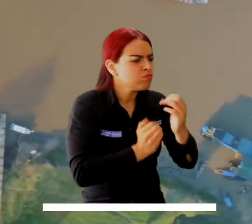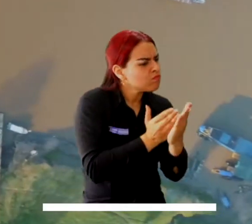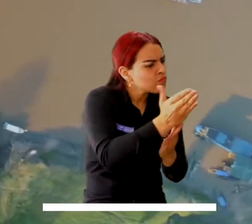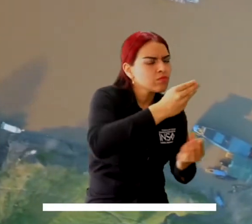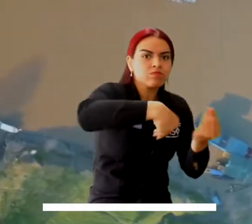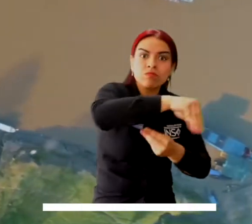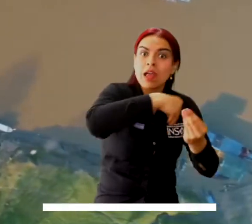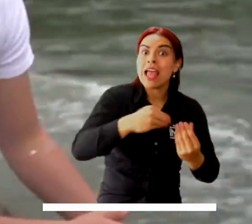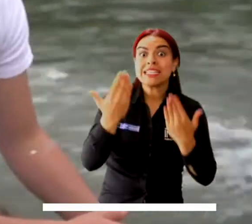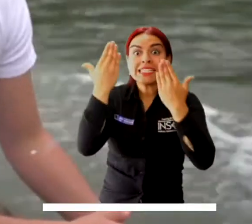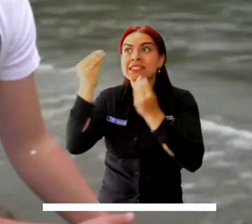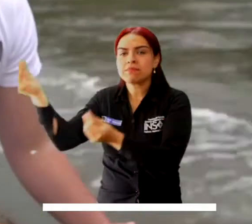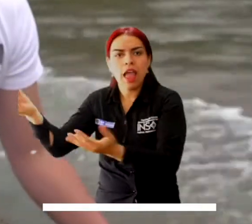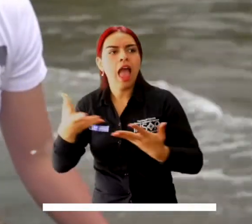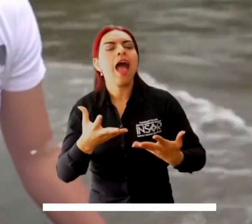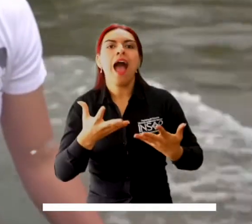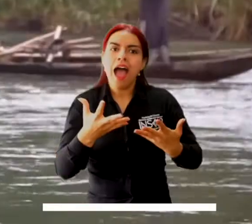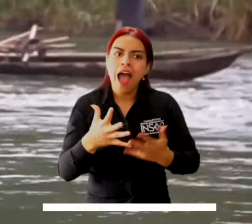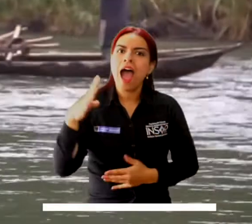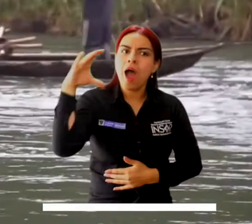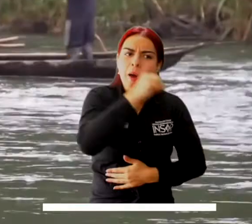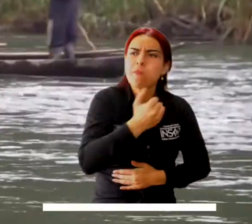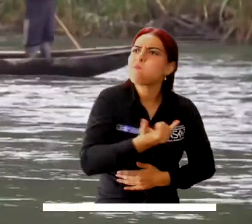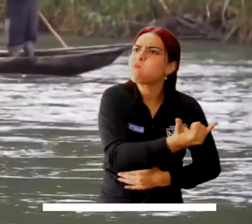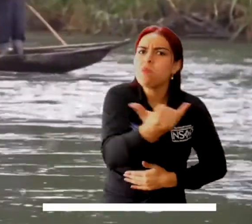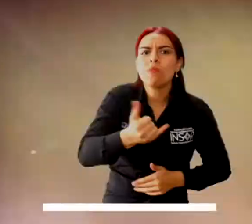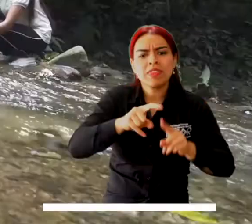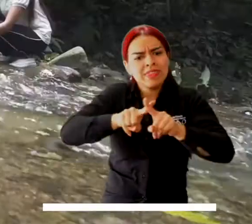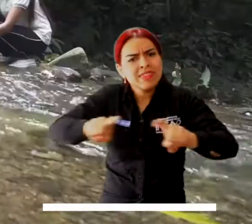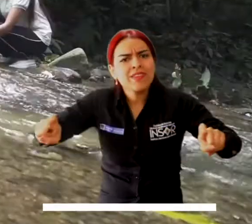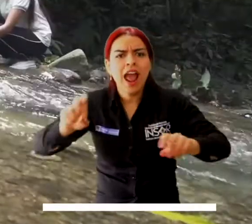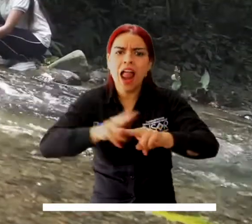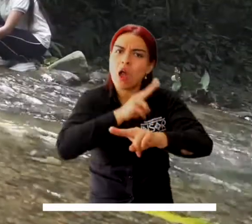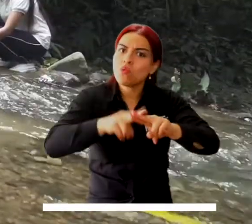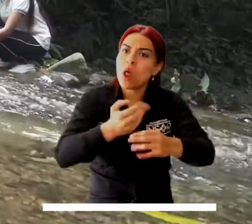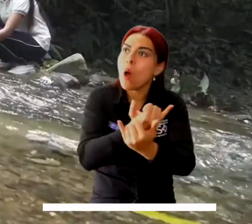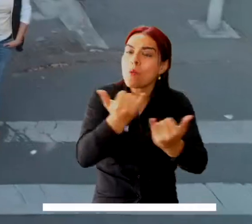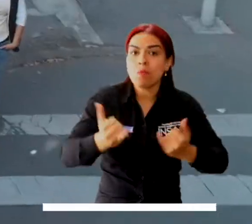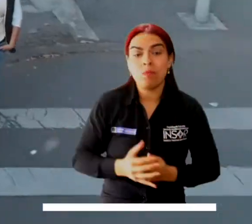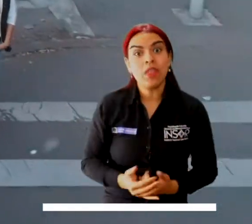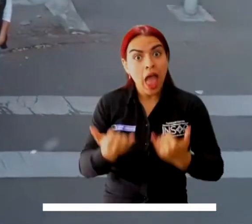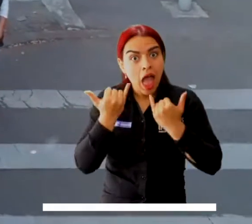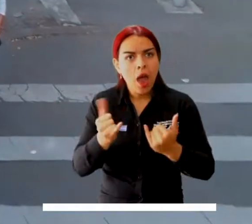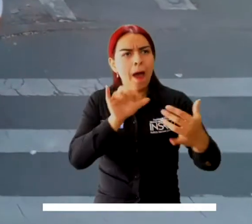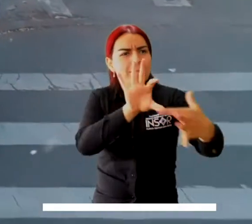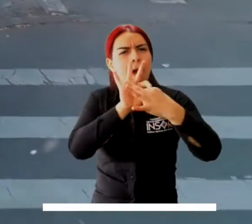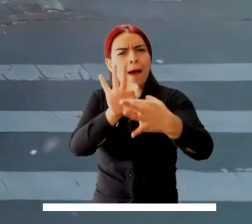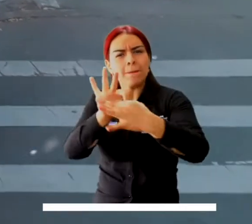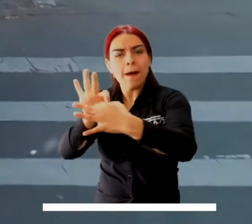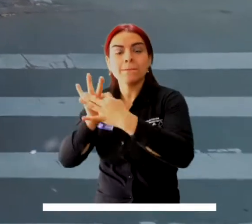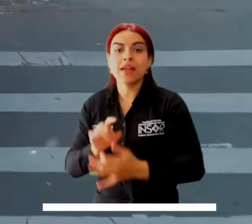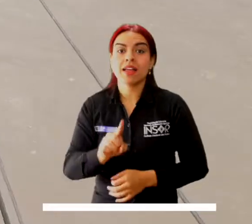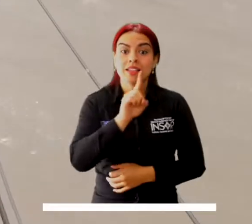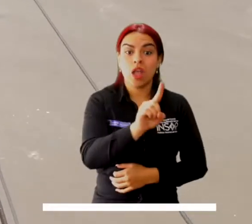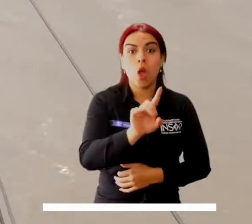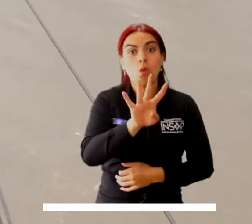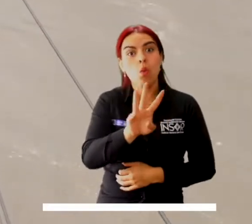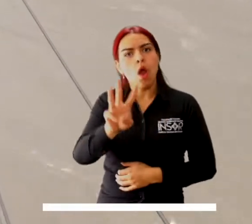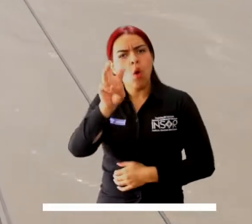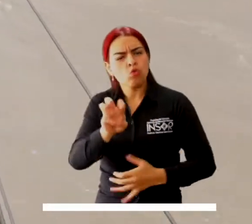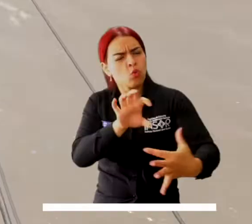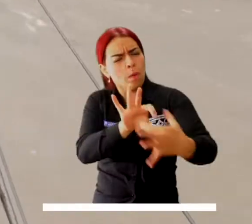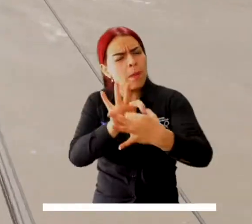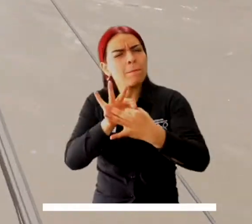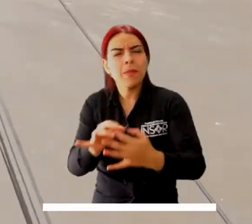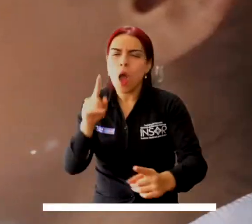se ratifica como el pilar para descubrir nuestra biodiversidad. Hoy somos más de 148 aliados que iniciaron el camino